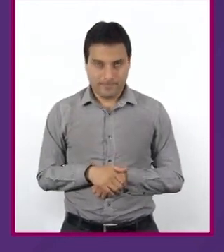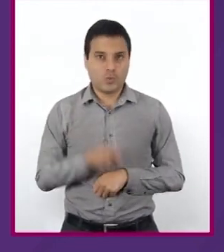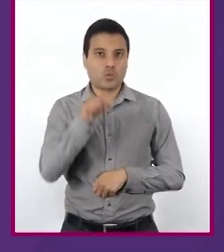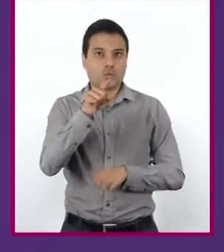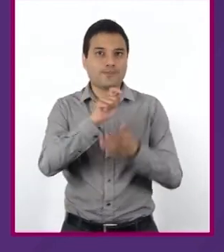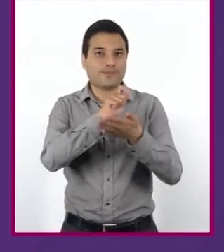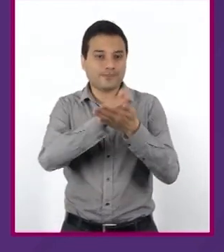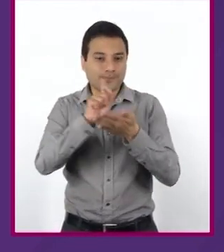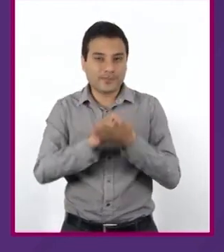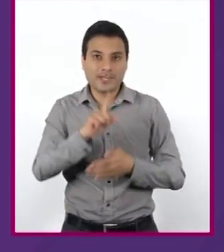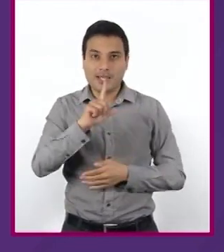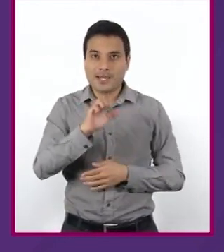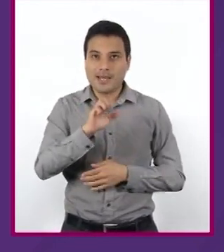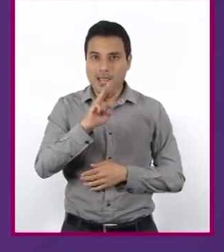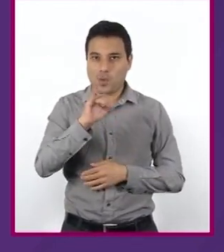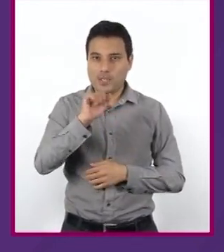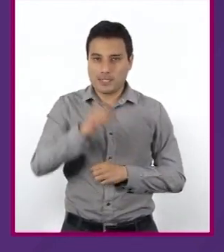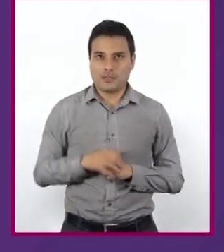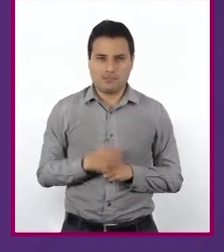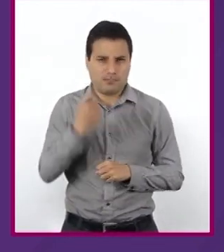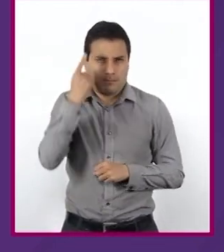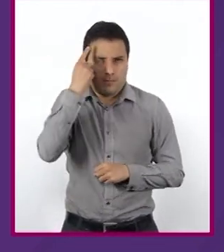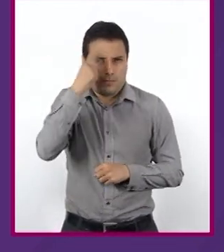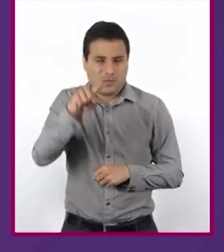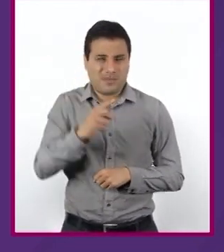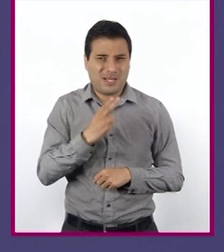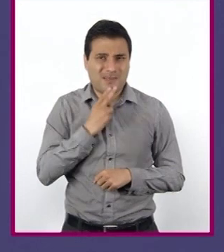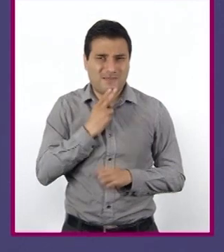Lewis tiene las siguientes funciones: